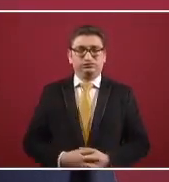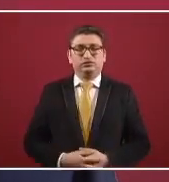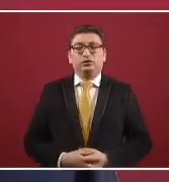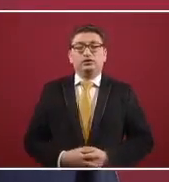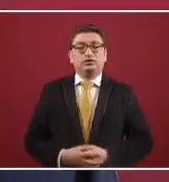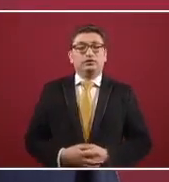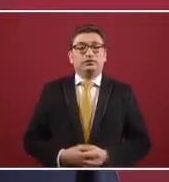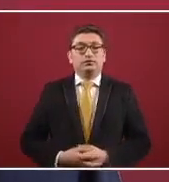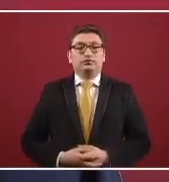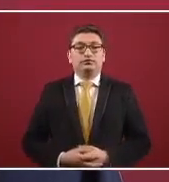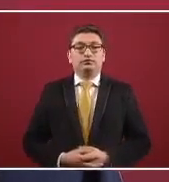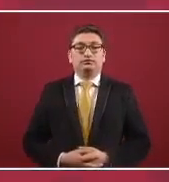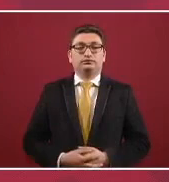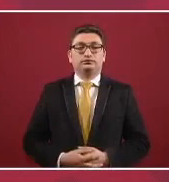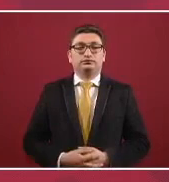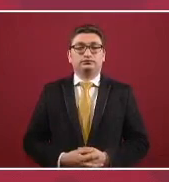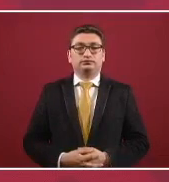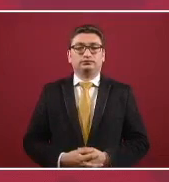nuevo